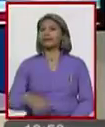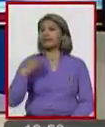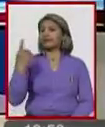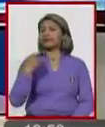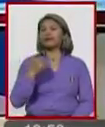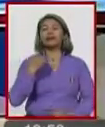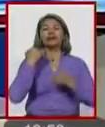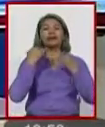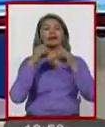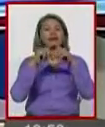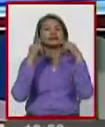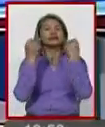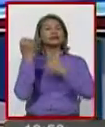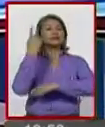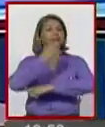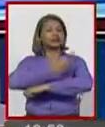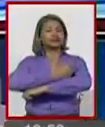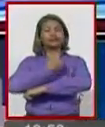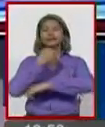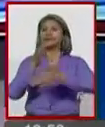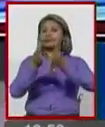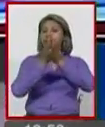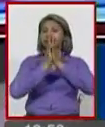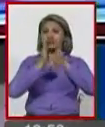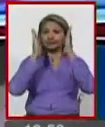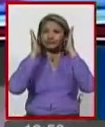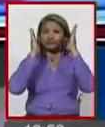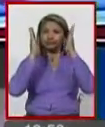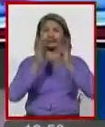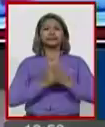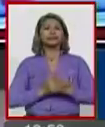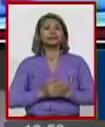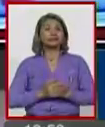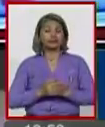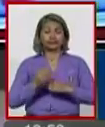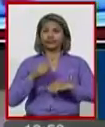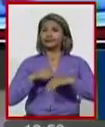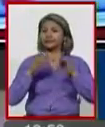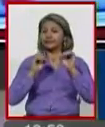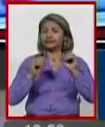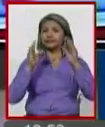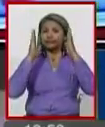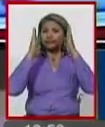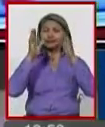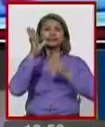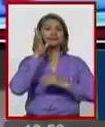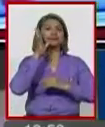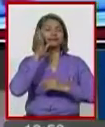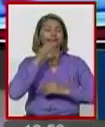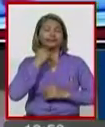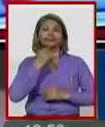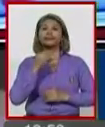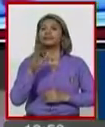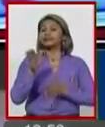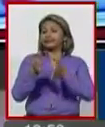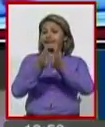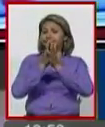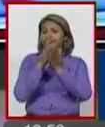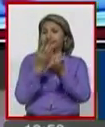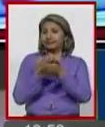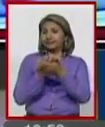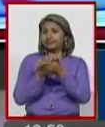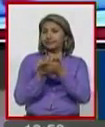Como siempre, para nuestro sector de Brigada al Día, pedimos toda su atención para que en esta oportunidad pueda escuchar a esta madre que está pidiendo